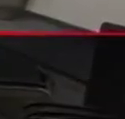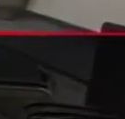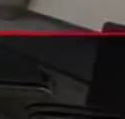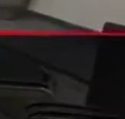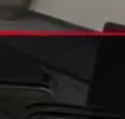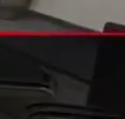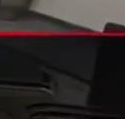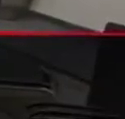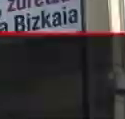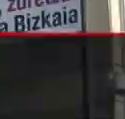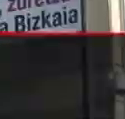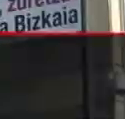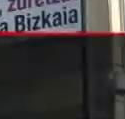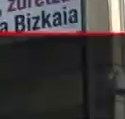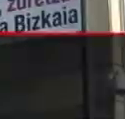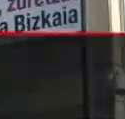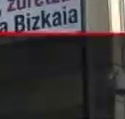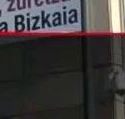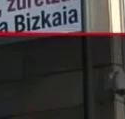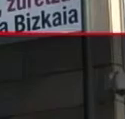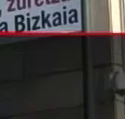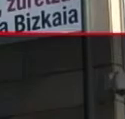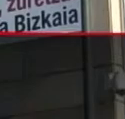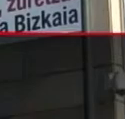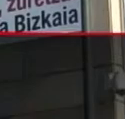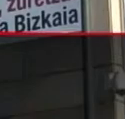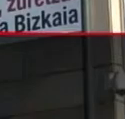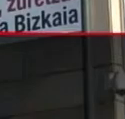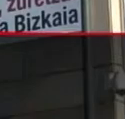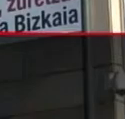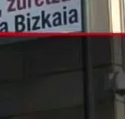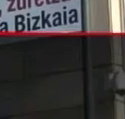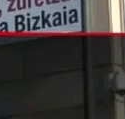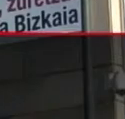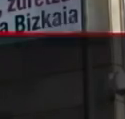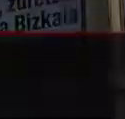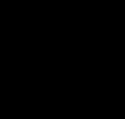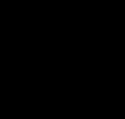transitorio, hay que añadir el impuesto de patrimonio, que afectará a unos 3.000 contribuyentes.